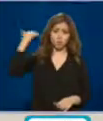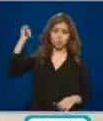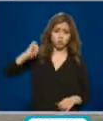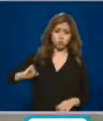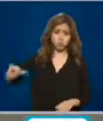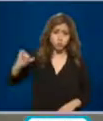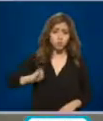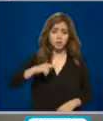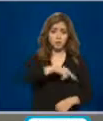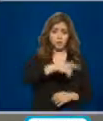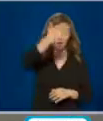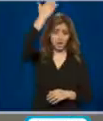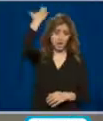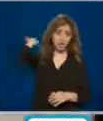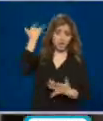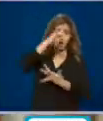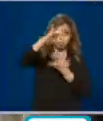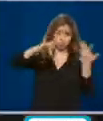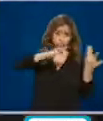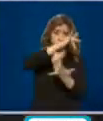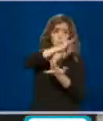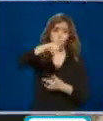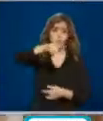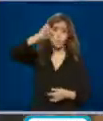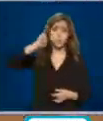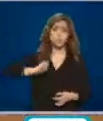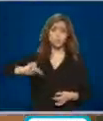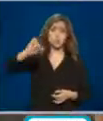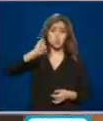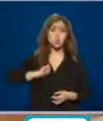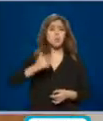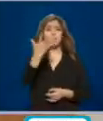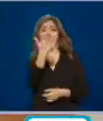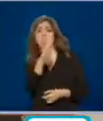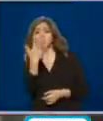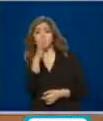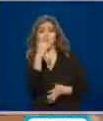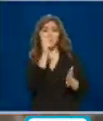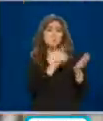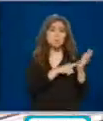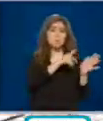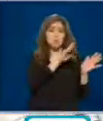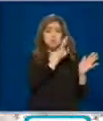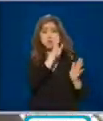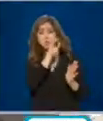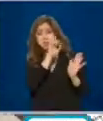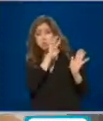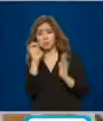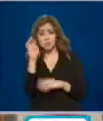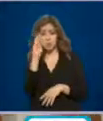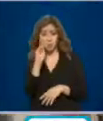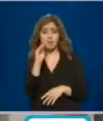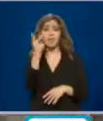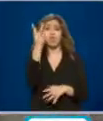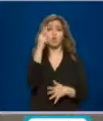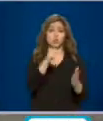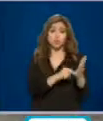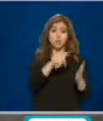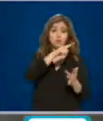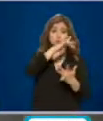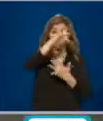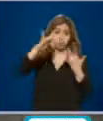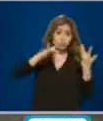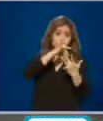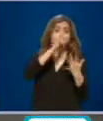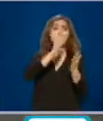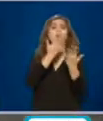este era una discoteca. Aquí, que será en los años 90 y en el 2000 era una discoteca y ahora pues